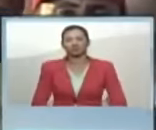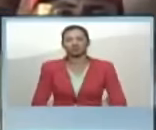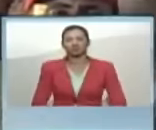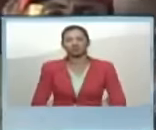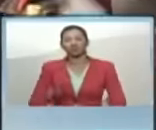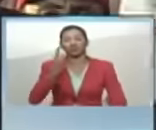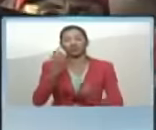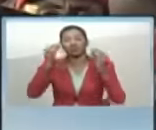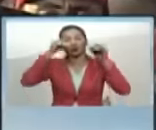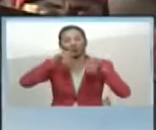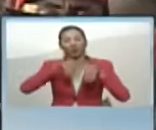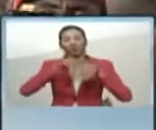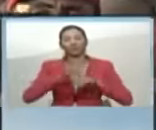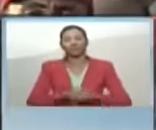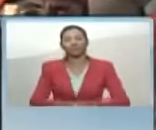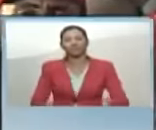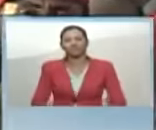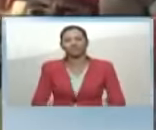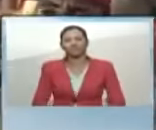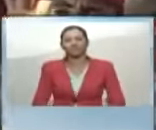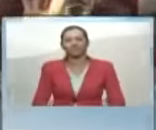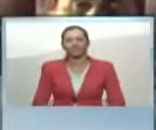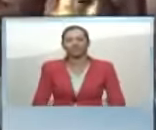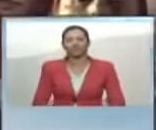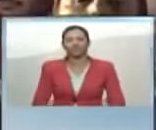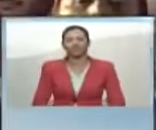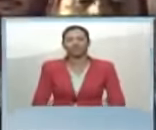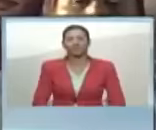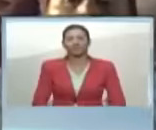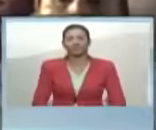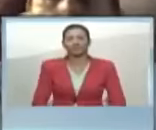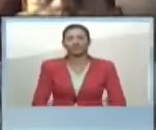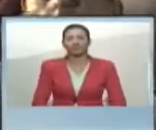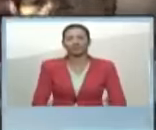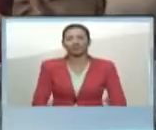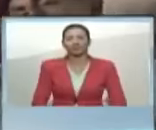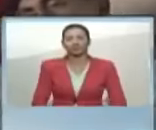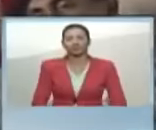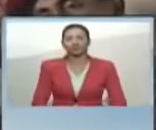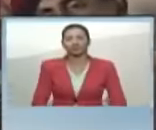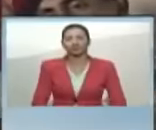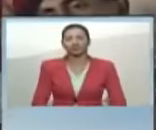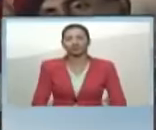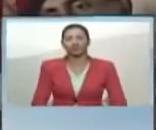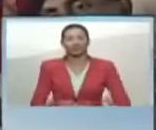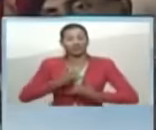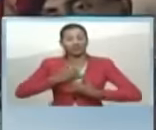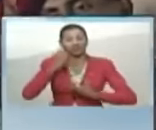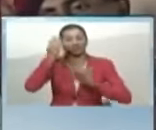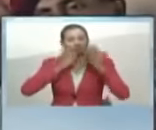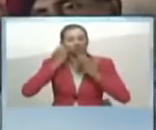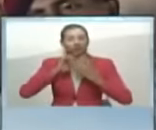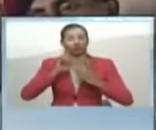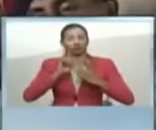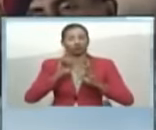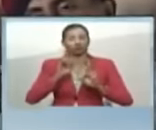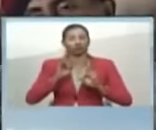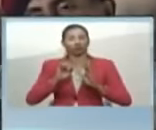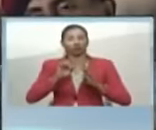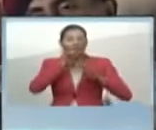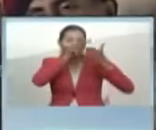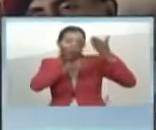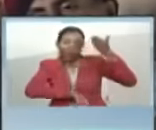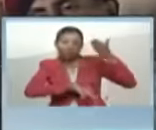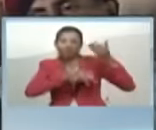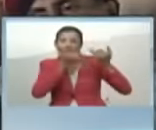que nosotros propusimos para el documento final, y que bueno, aquí viene la autocrítica, yo no lo veo en el documento final, ¿no? Y